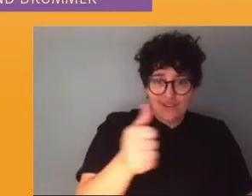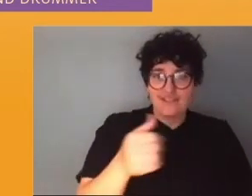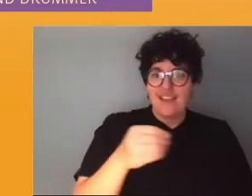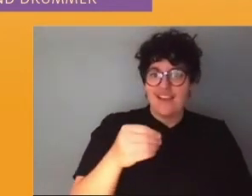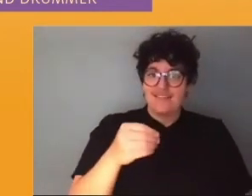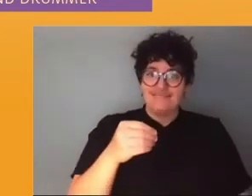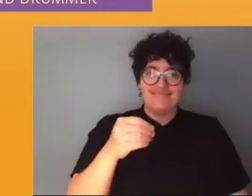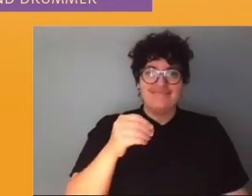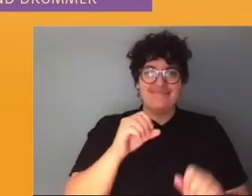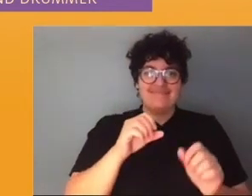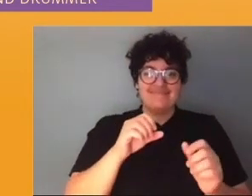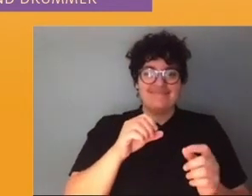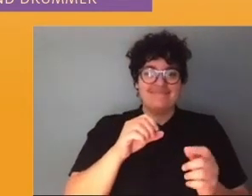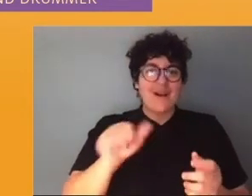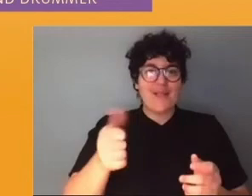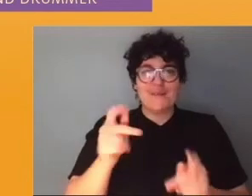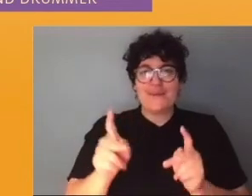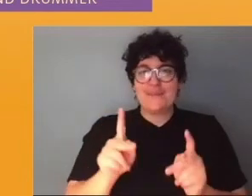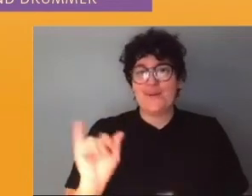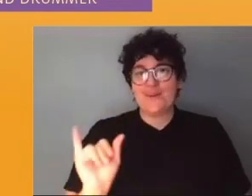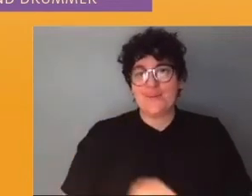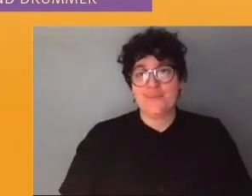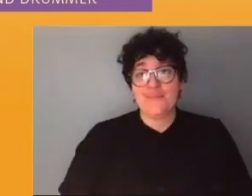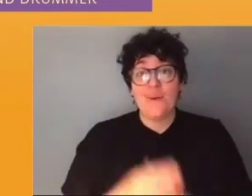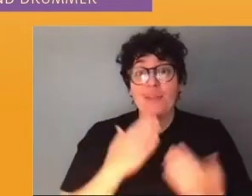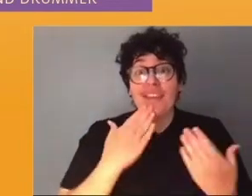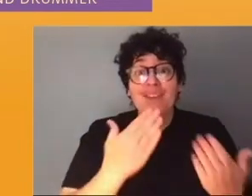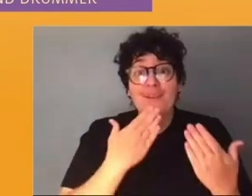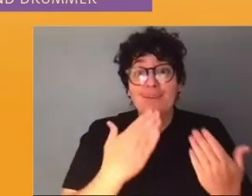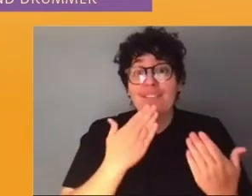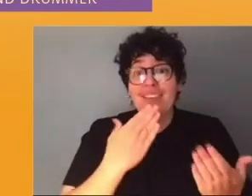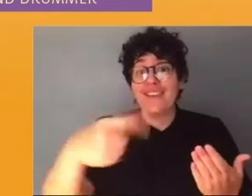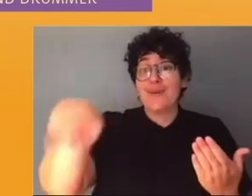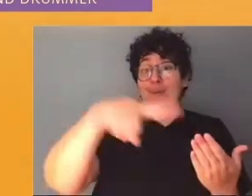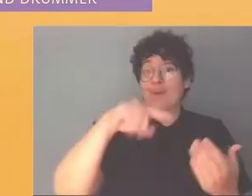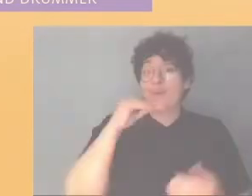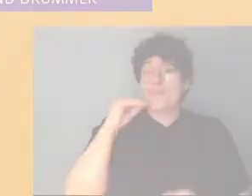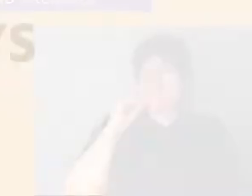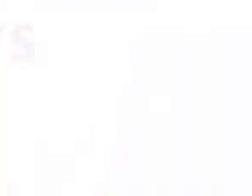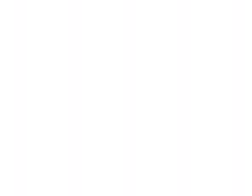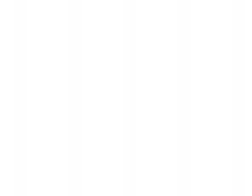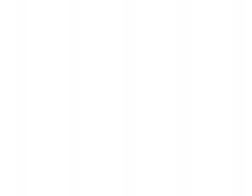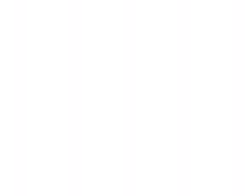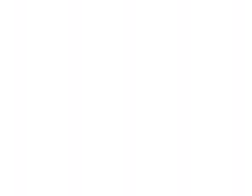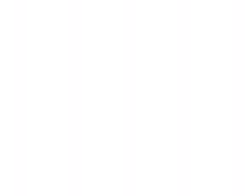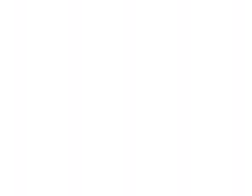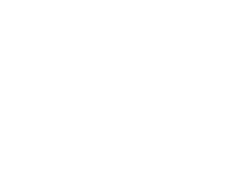Gracias. Y gracias allá en sus casas.